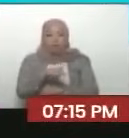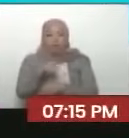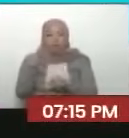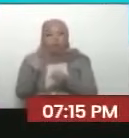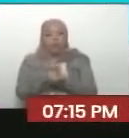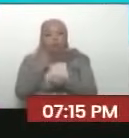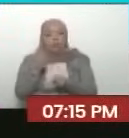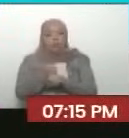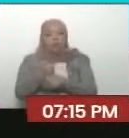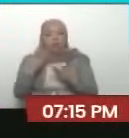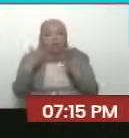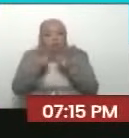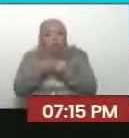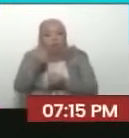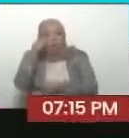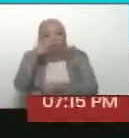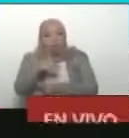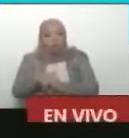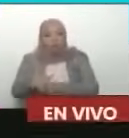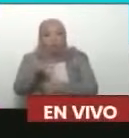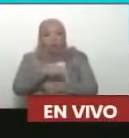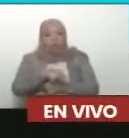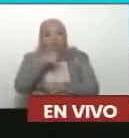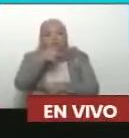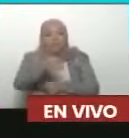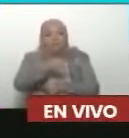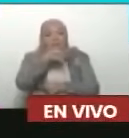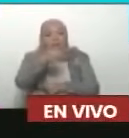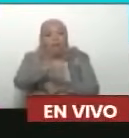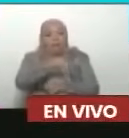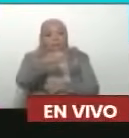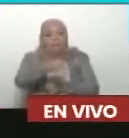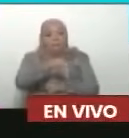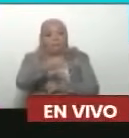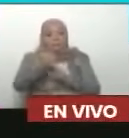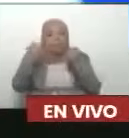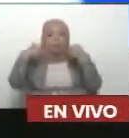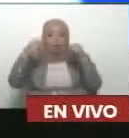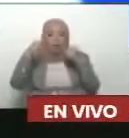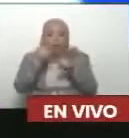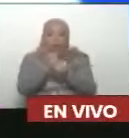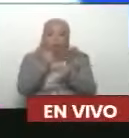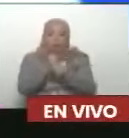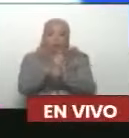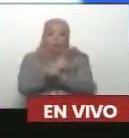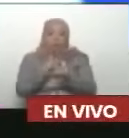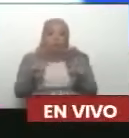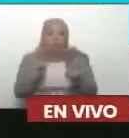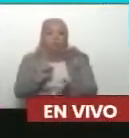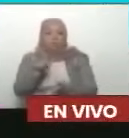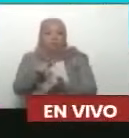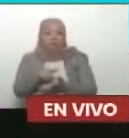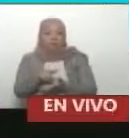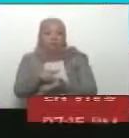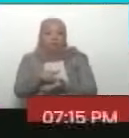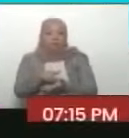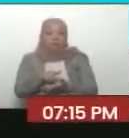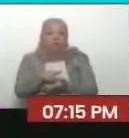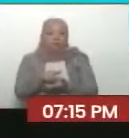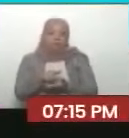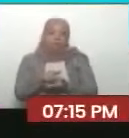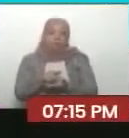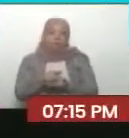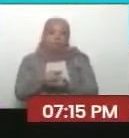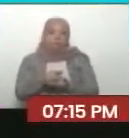trabajar junto al pueblo, siempre en el ejercicio pleno de la democracia participativa y